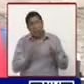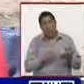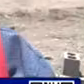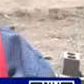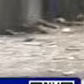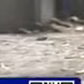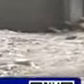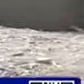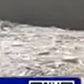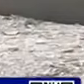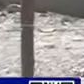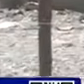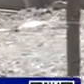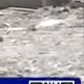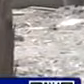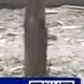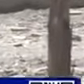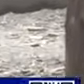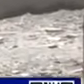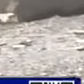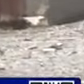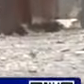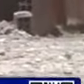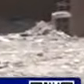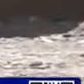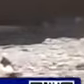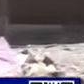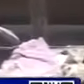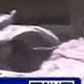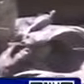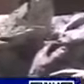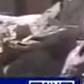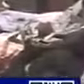junta vecinal en sesión hacia el municipio.